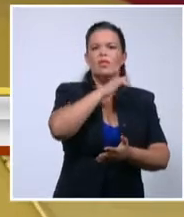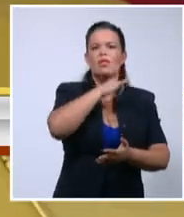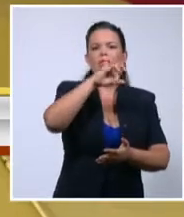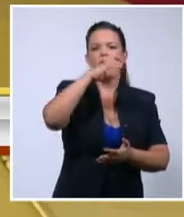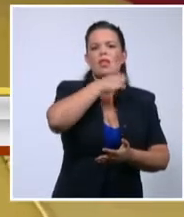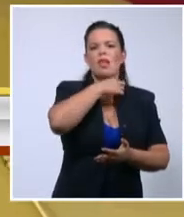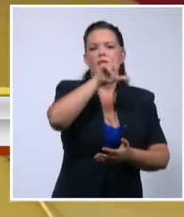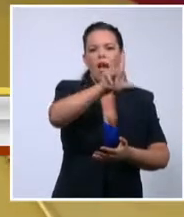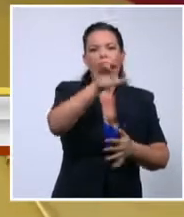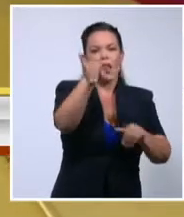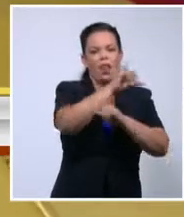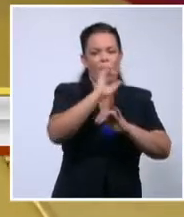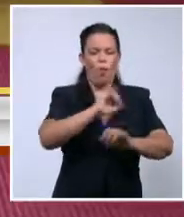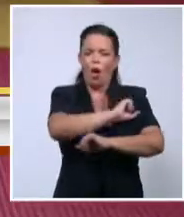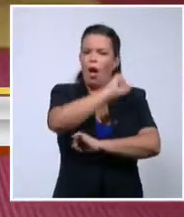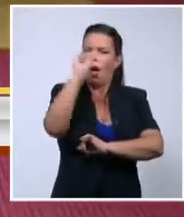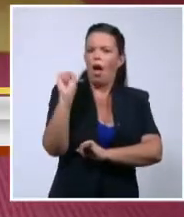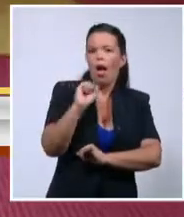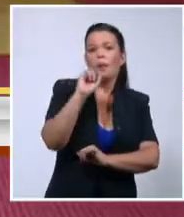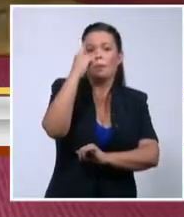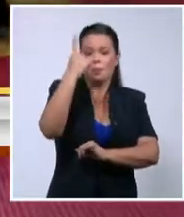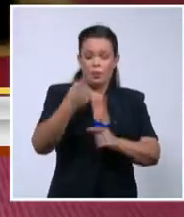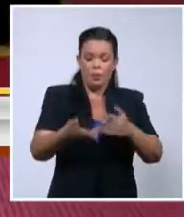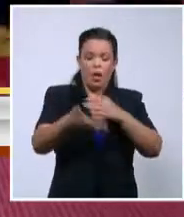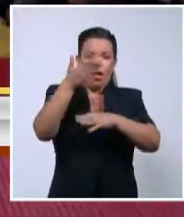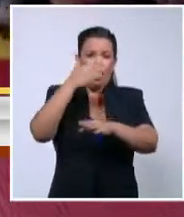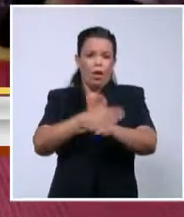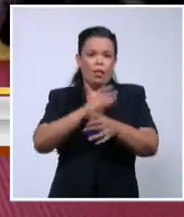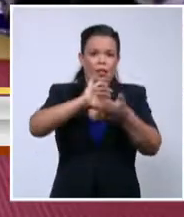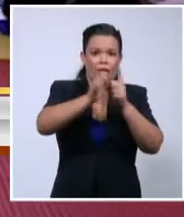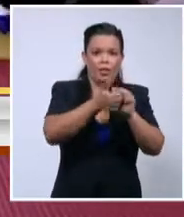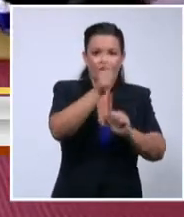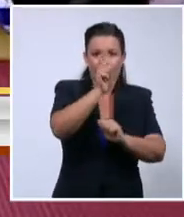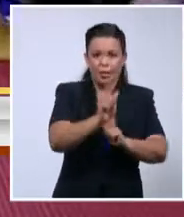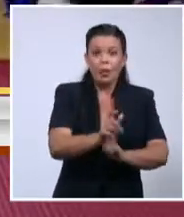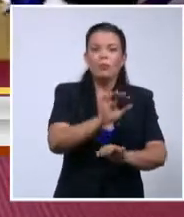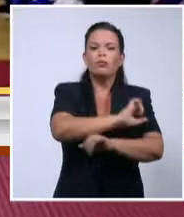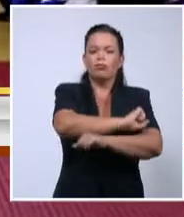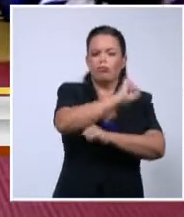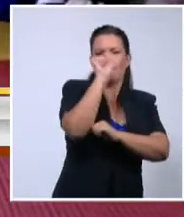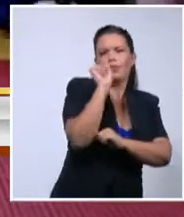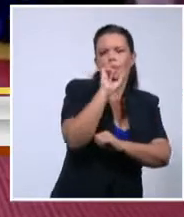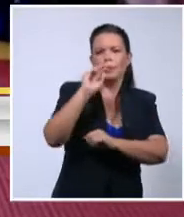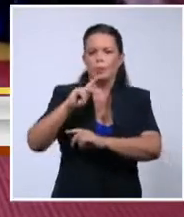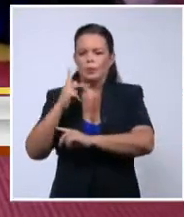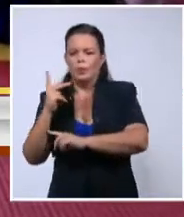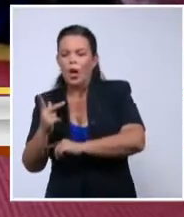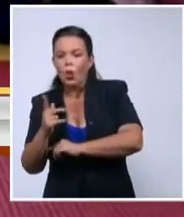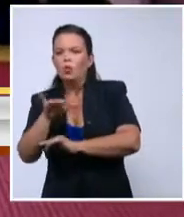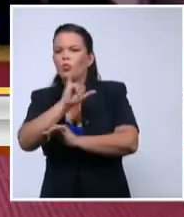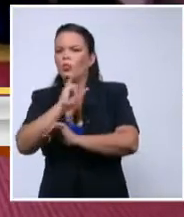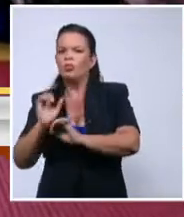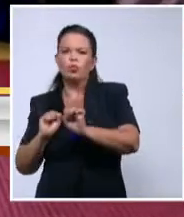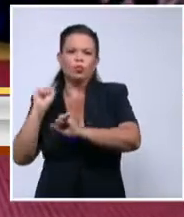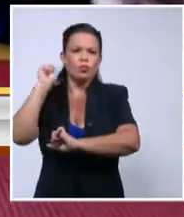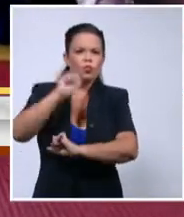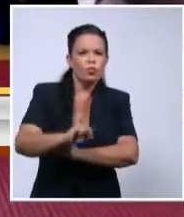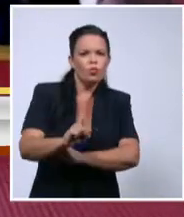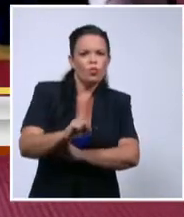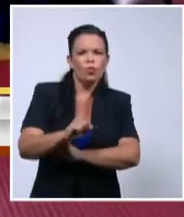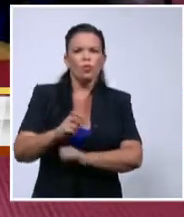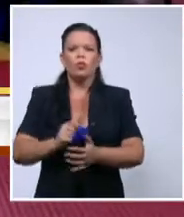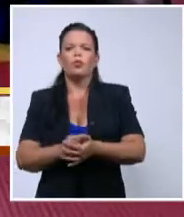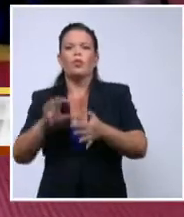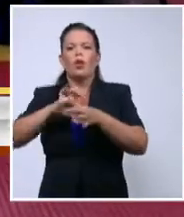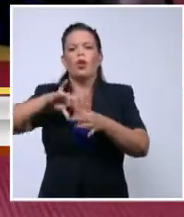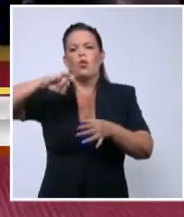lo hizo por la vía rápida en apenas 40 segundos, mientras que el segundo se impuso por Guasari. Otros que triunfaron fueron Jorge Martínez